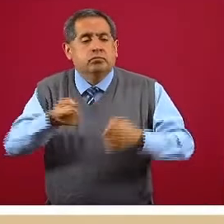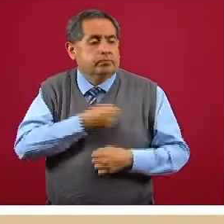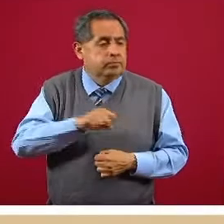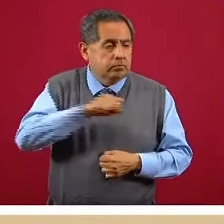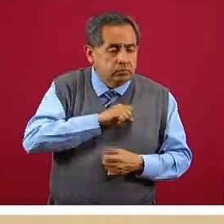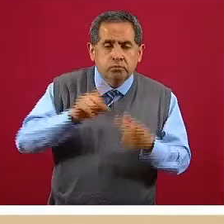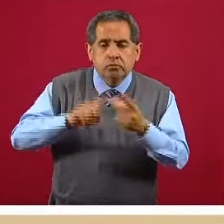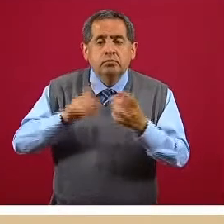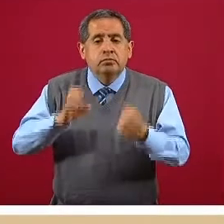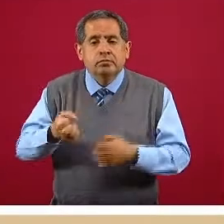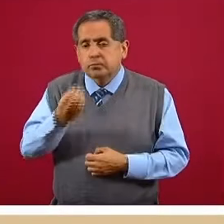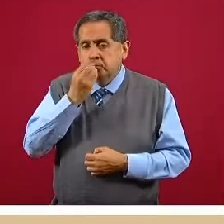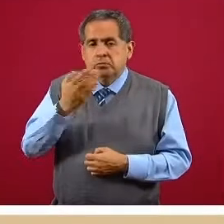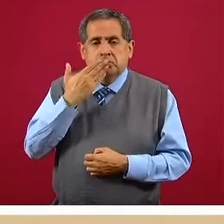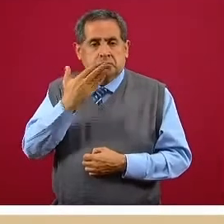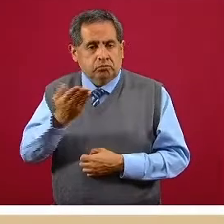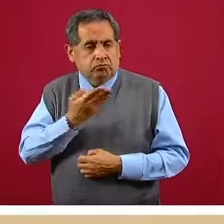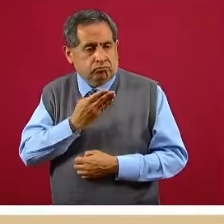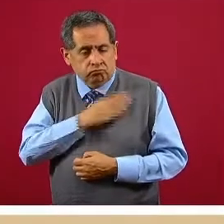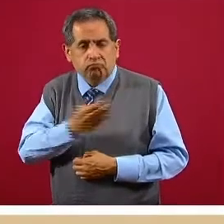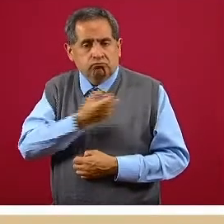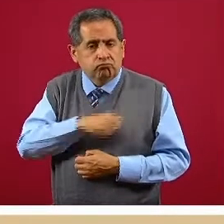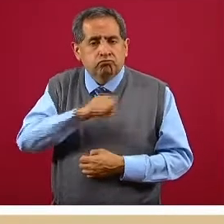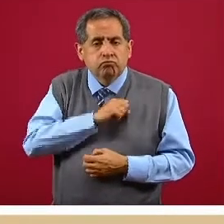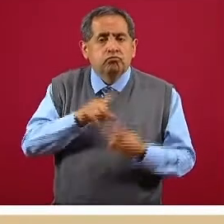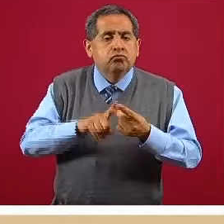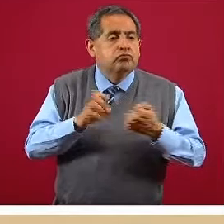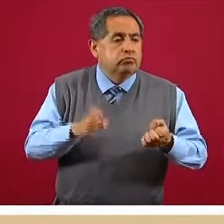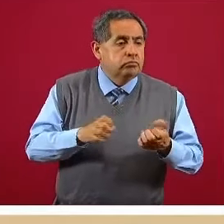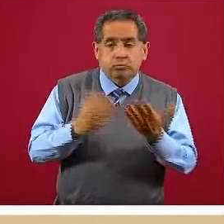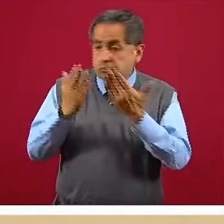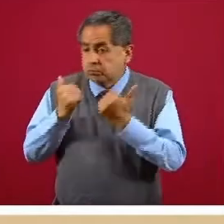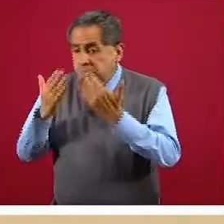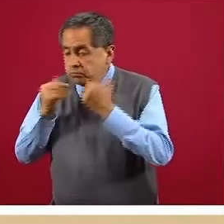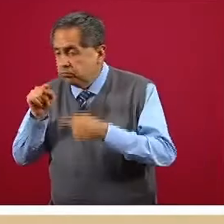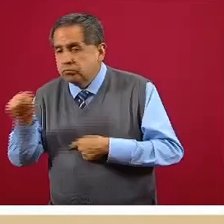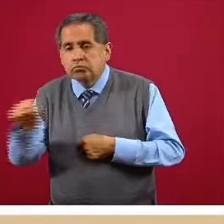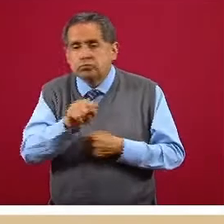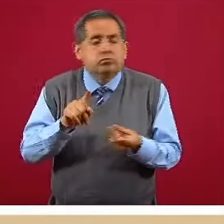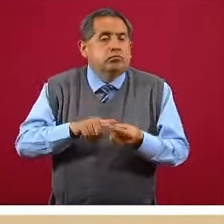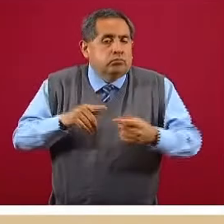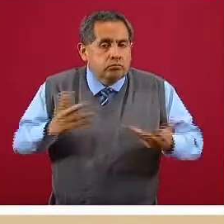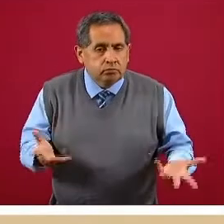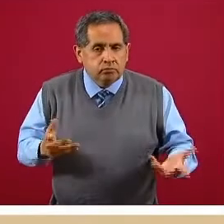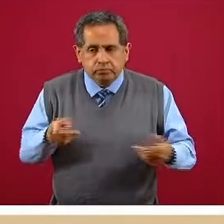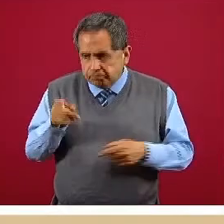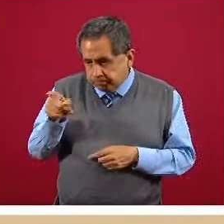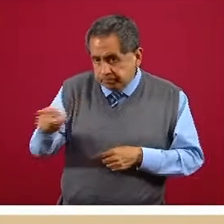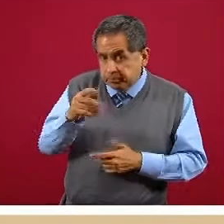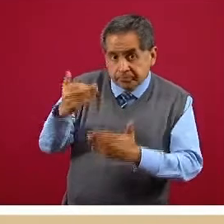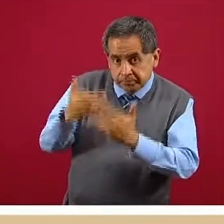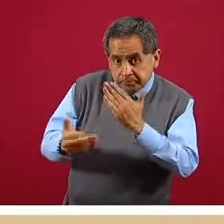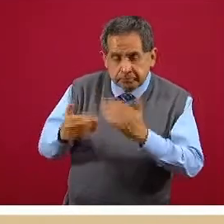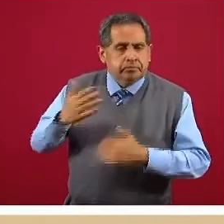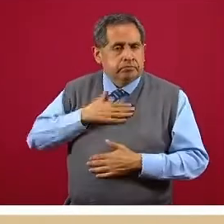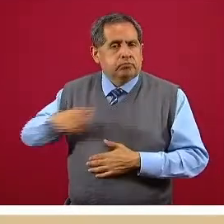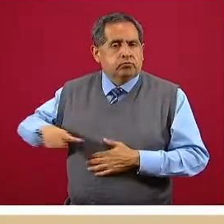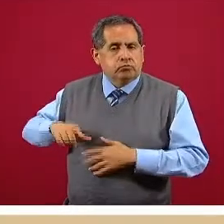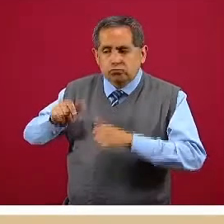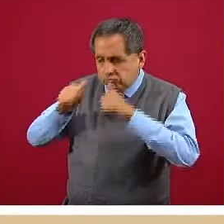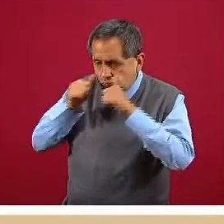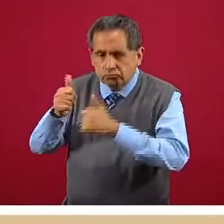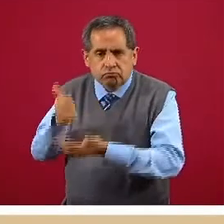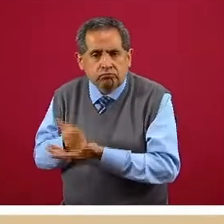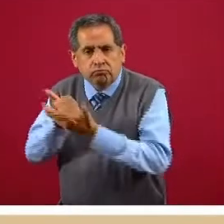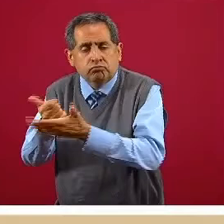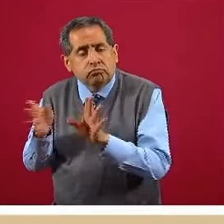y nutrición y sus determinantes, y examinar la respuesta del Estado frente a estos problemas y